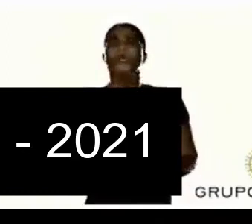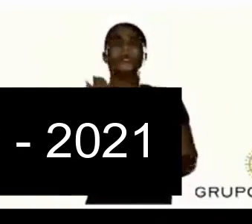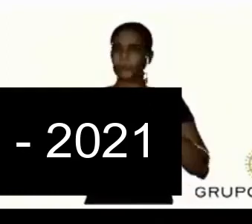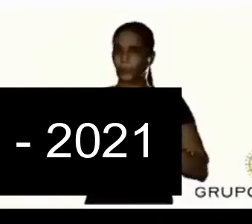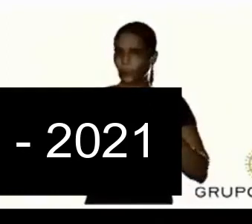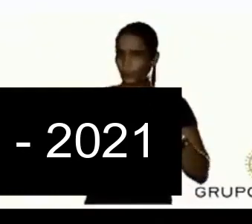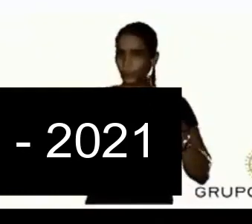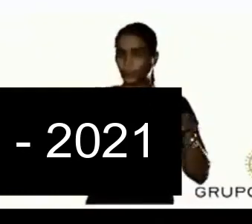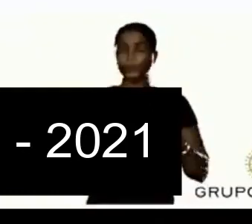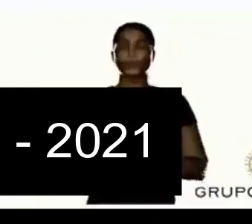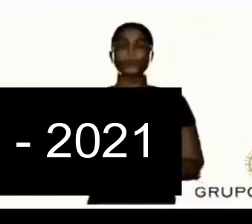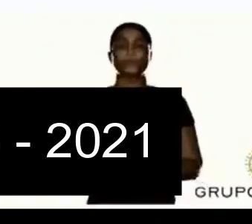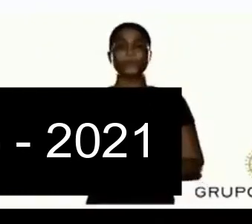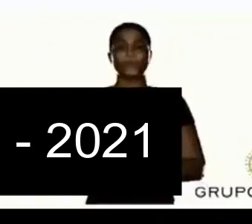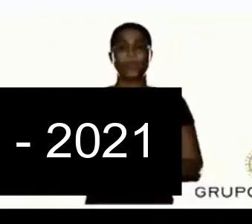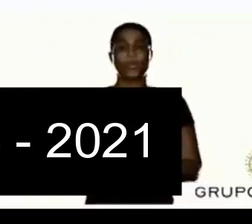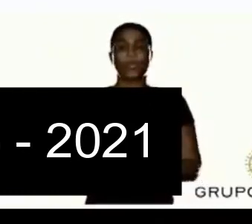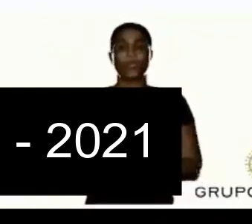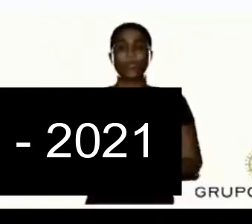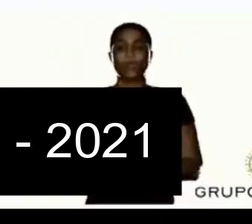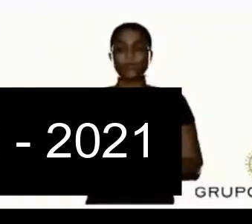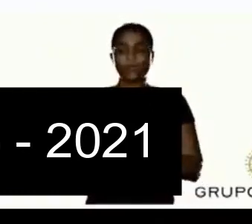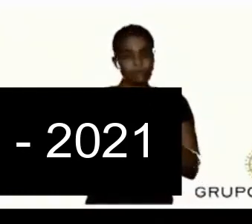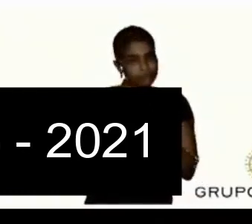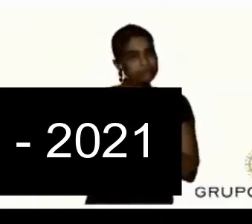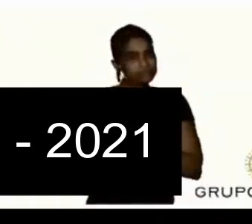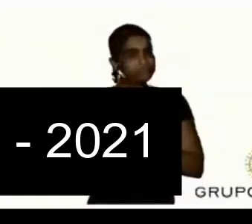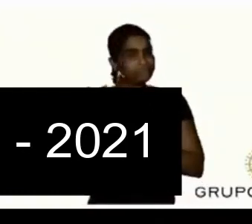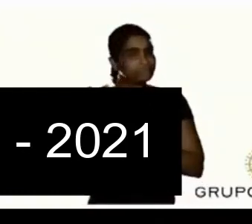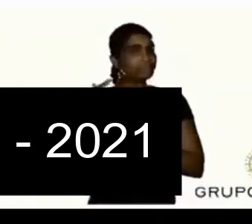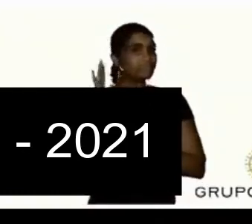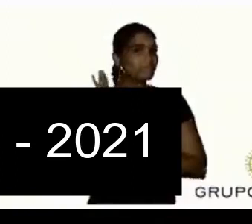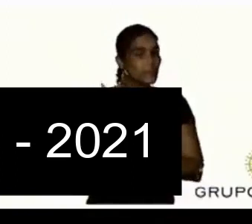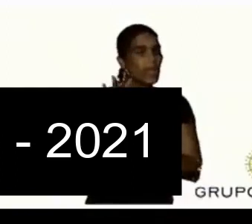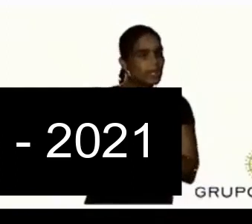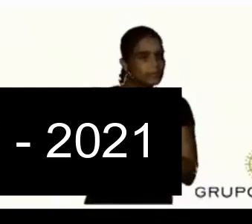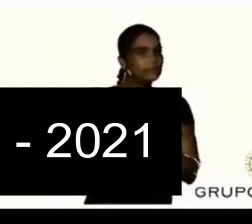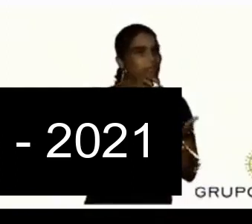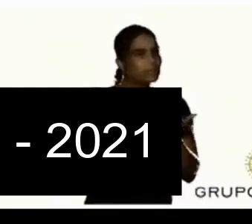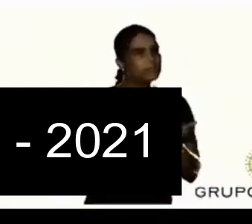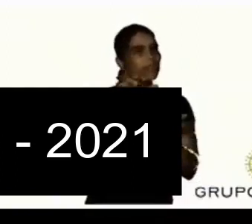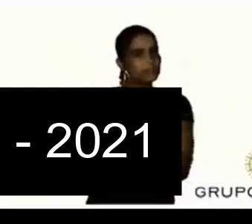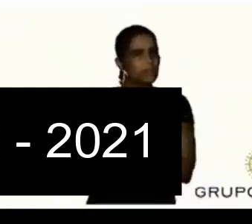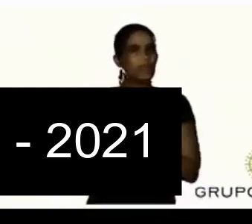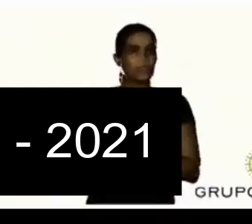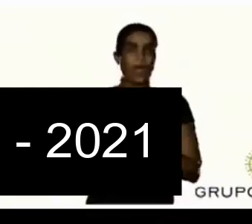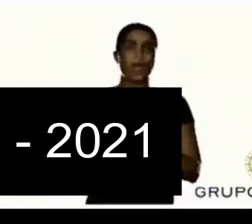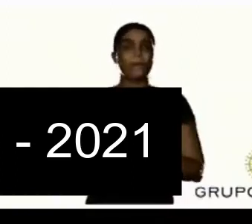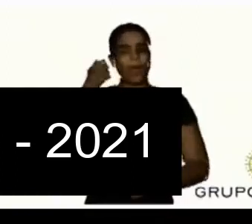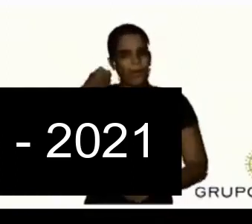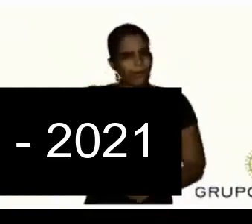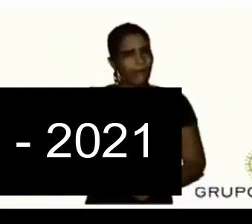de productos que nosotros vamos a lanzar, y nosotros ya comenzamos a registrar todos esos productos